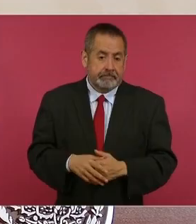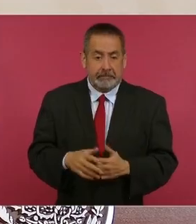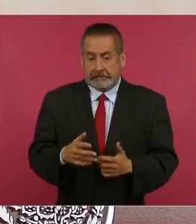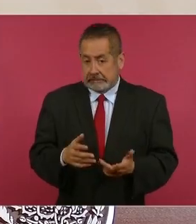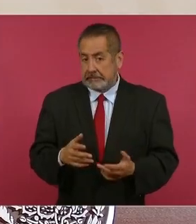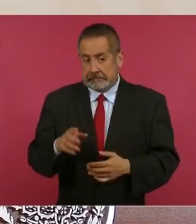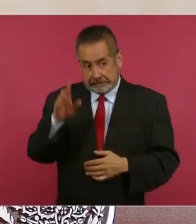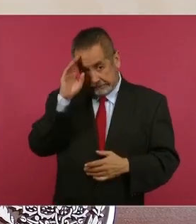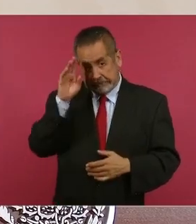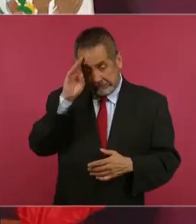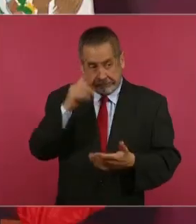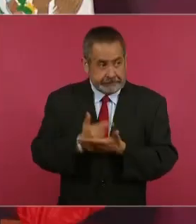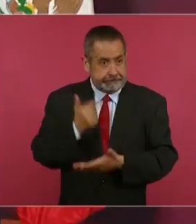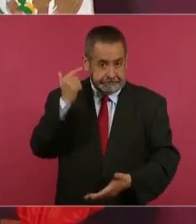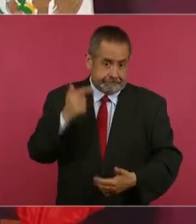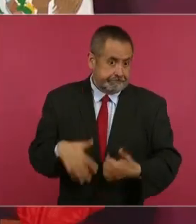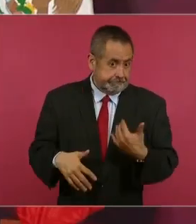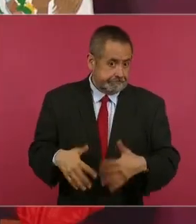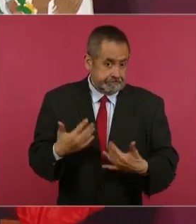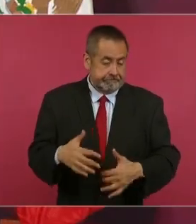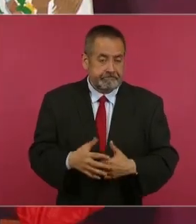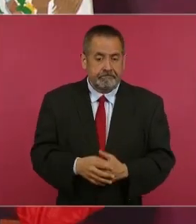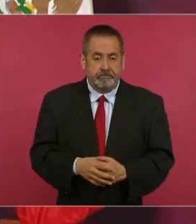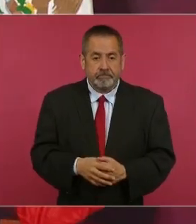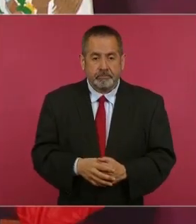Entonces, sí,